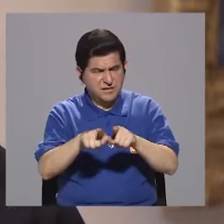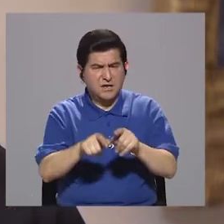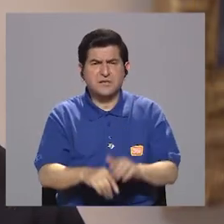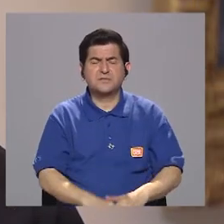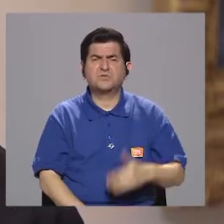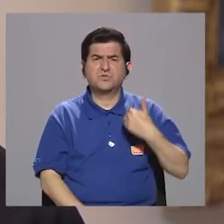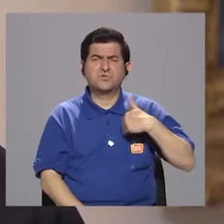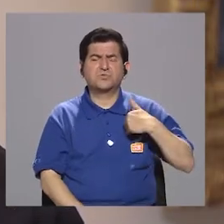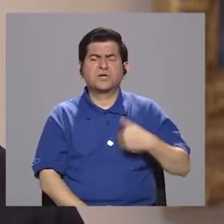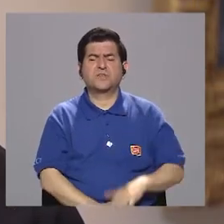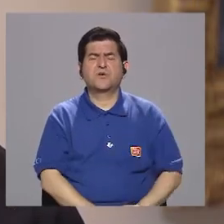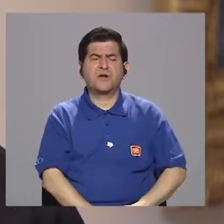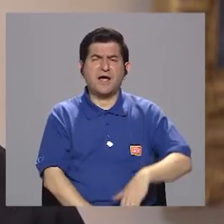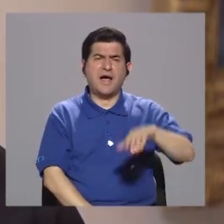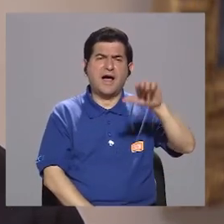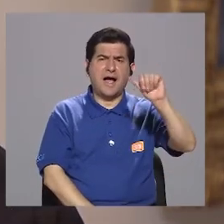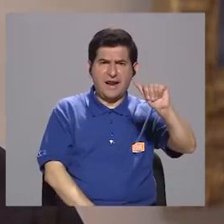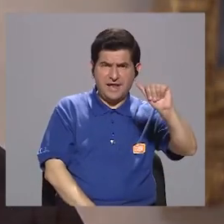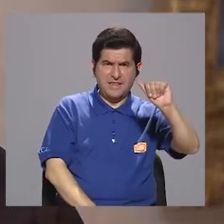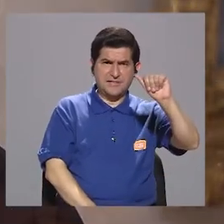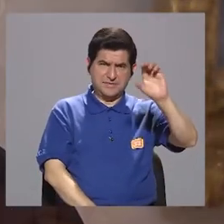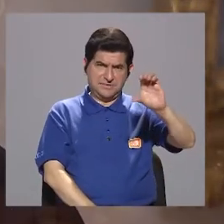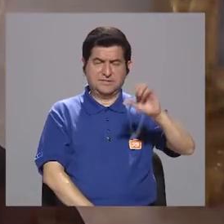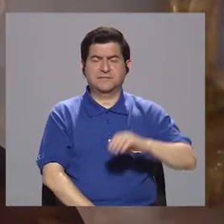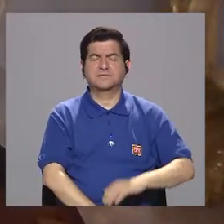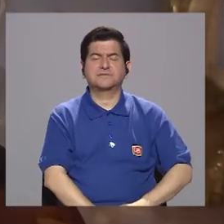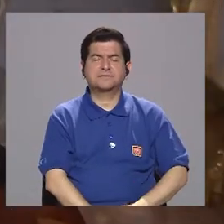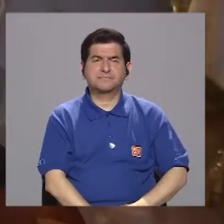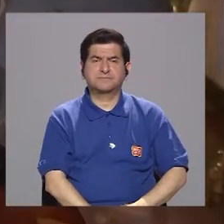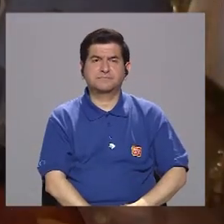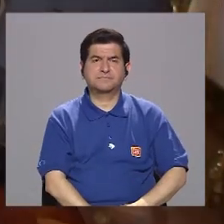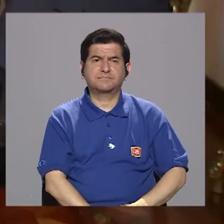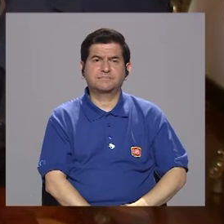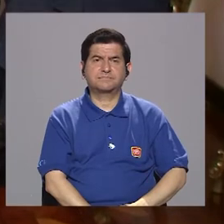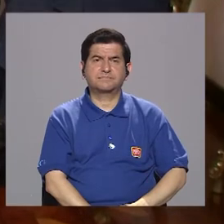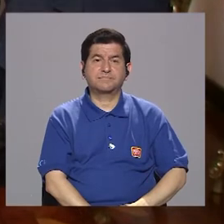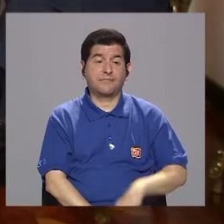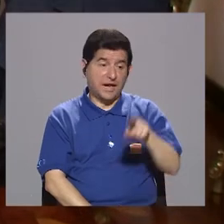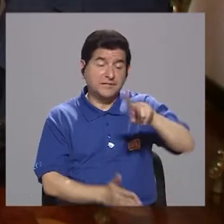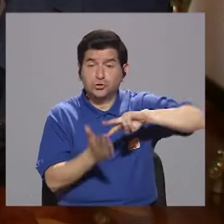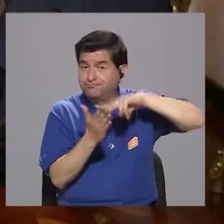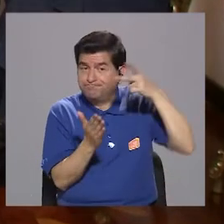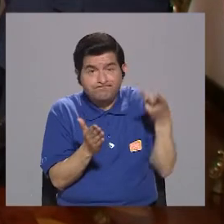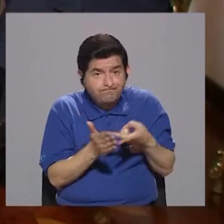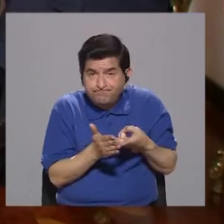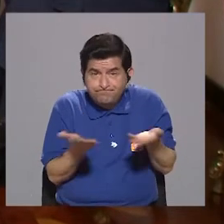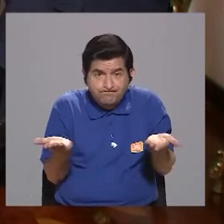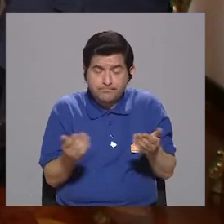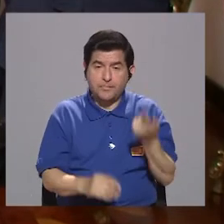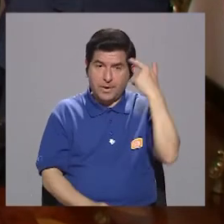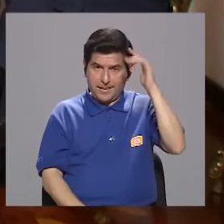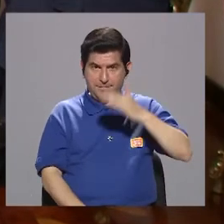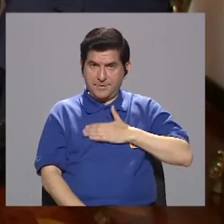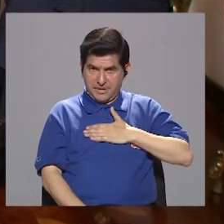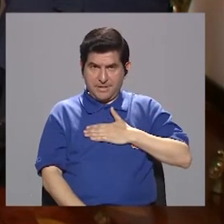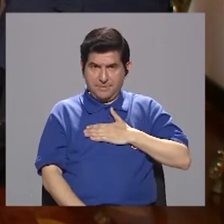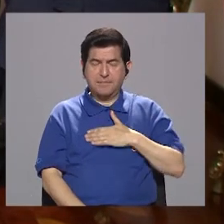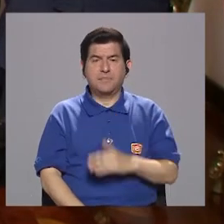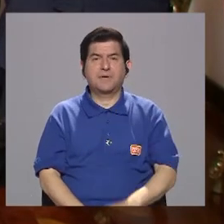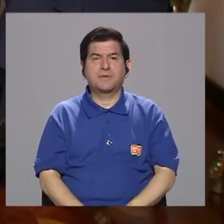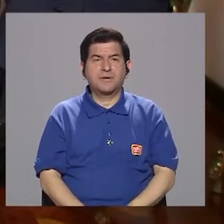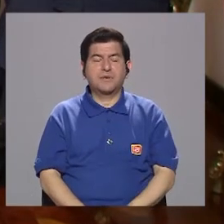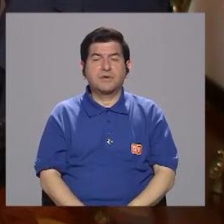el señor Arqueas Cachenguis. Y eso significaba para mí